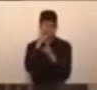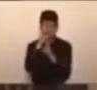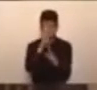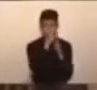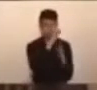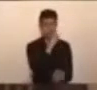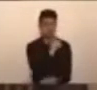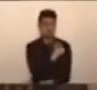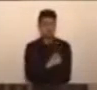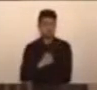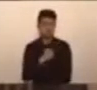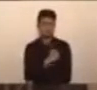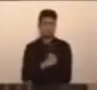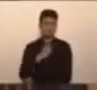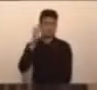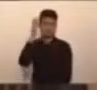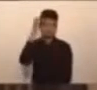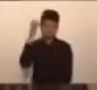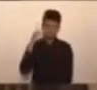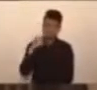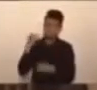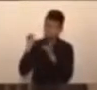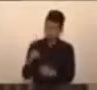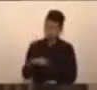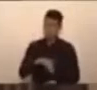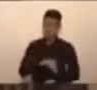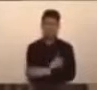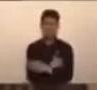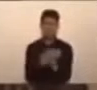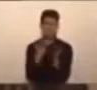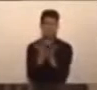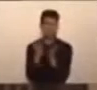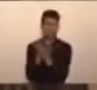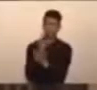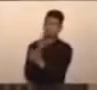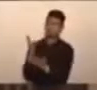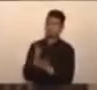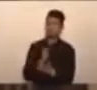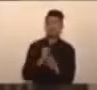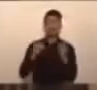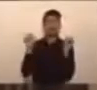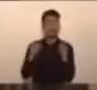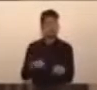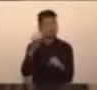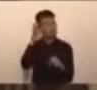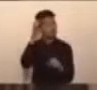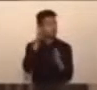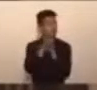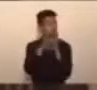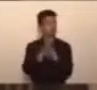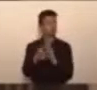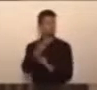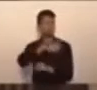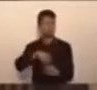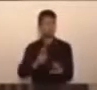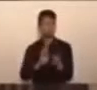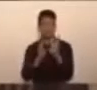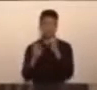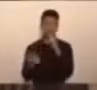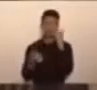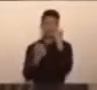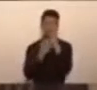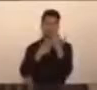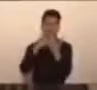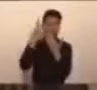les pedimos, con un concepto favorable que viene del Ministerio de Educación, es que los honorables senadores nos ayuden apoyando